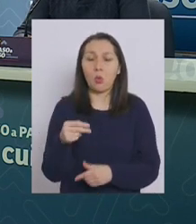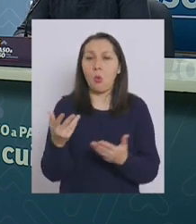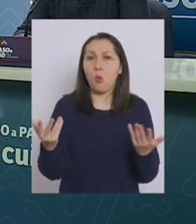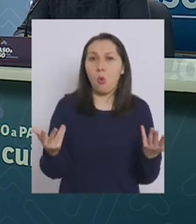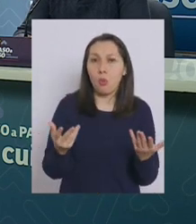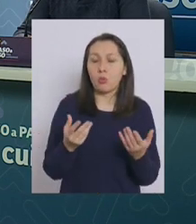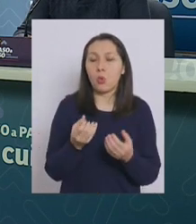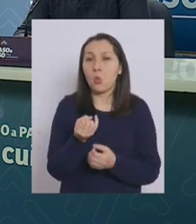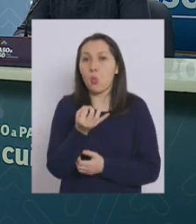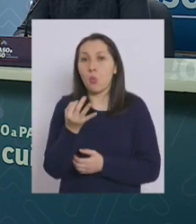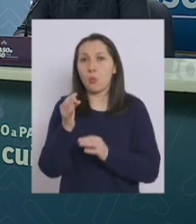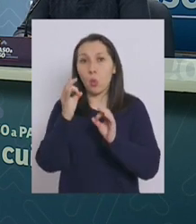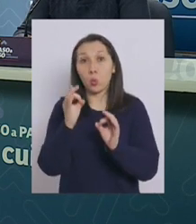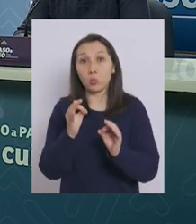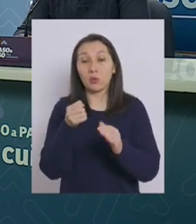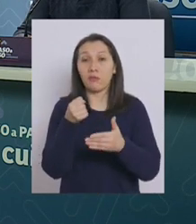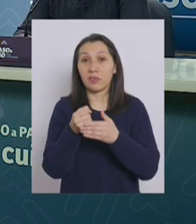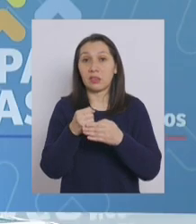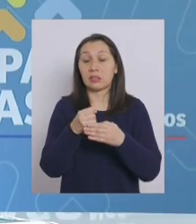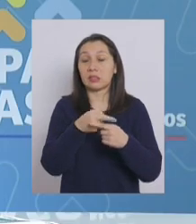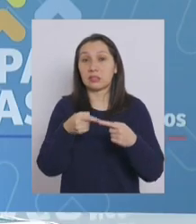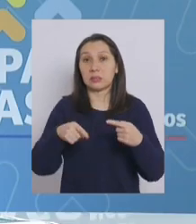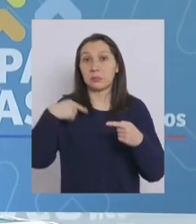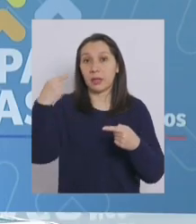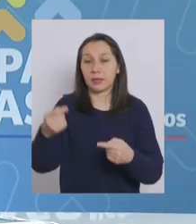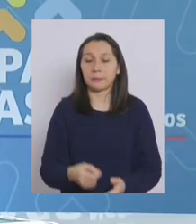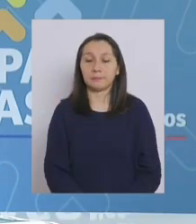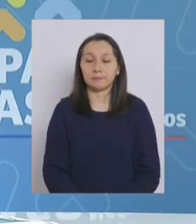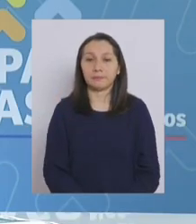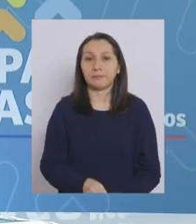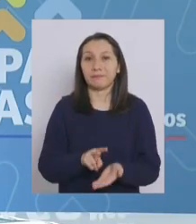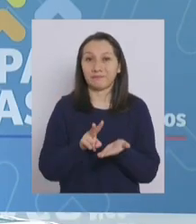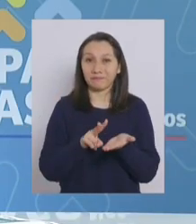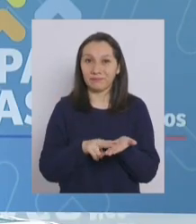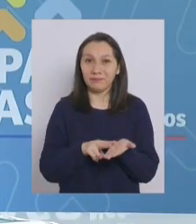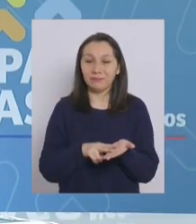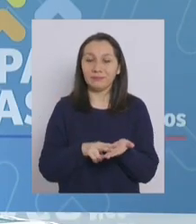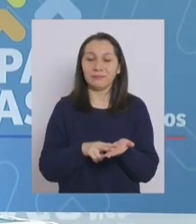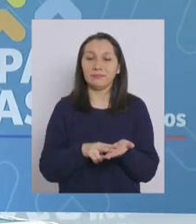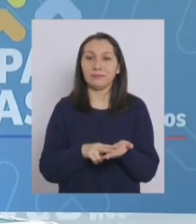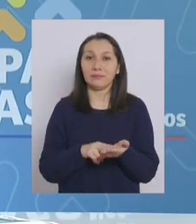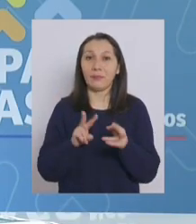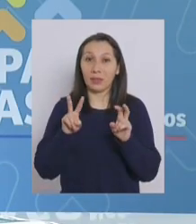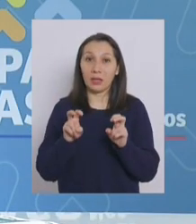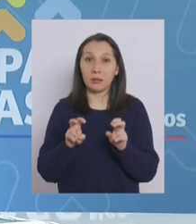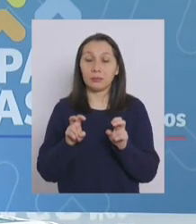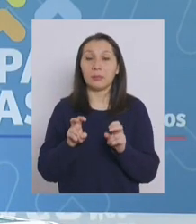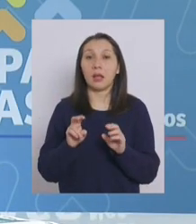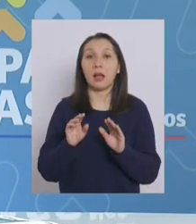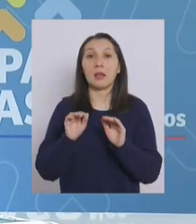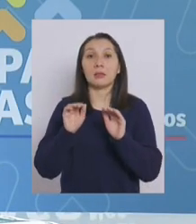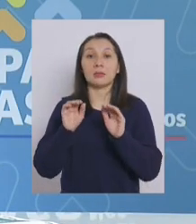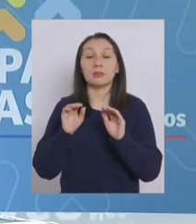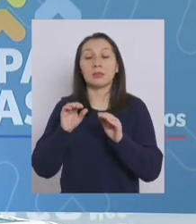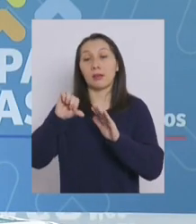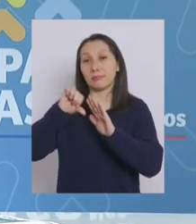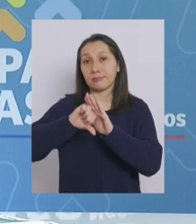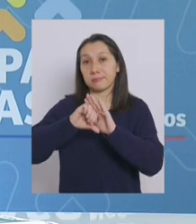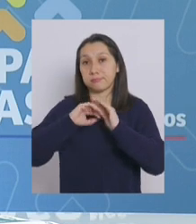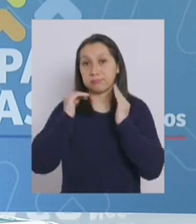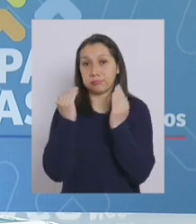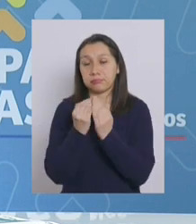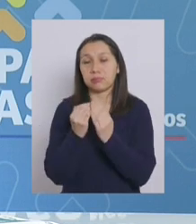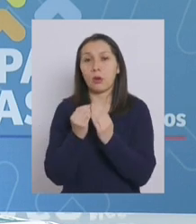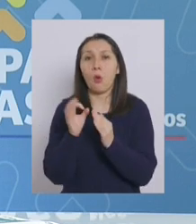van a andar las cifras ese fin de semana? Bueno, la verdad es que sobre la mantención de las cuarentenas o